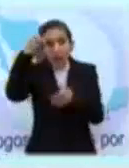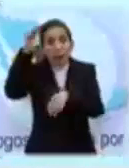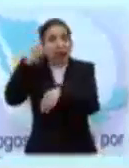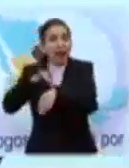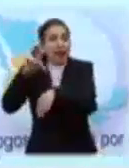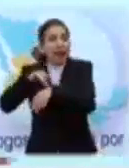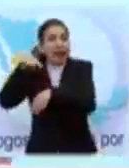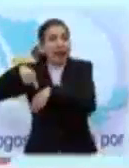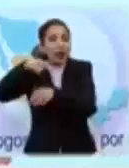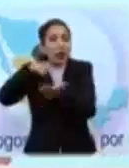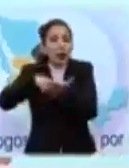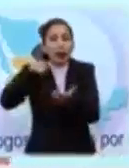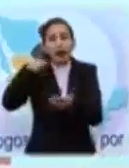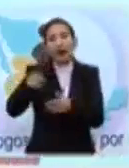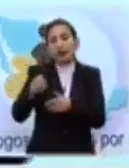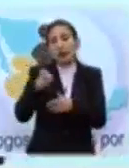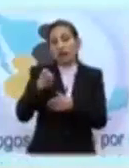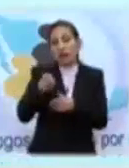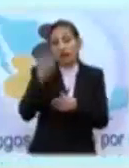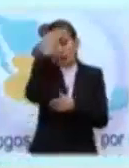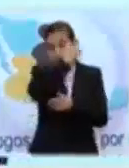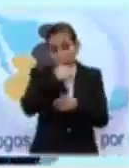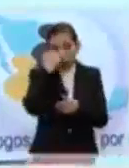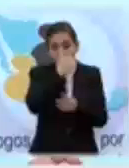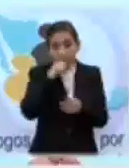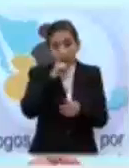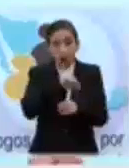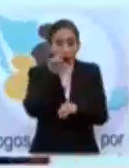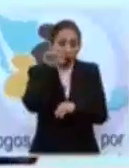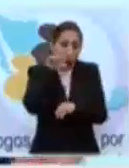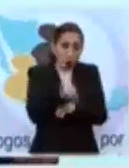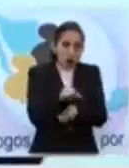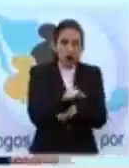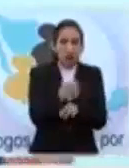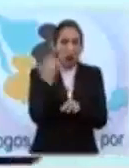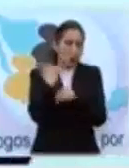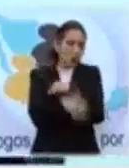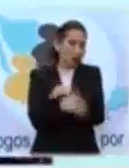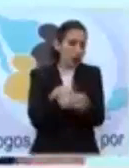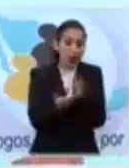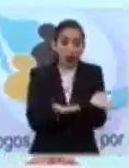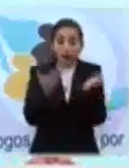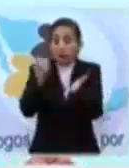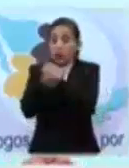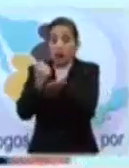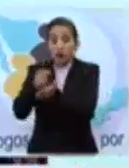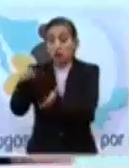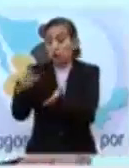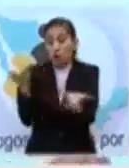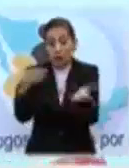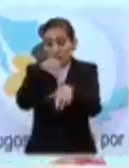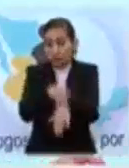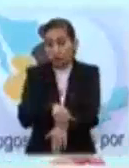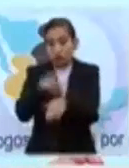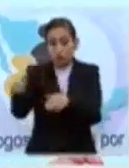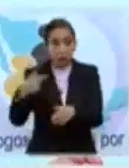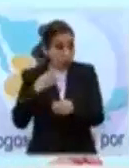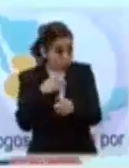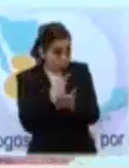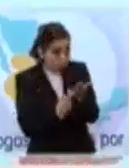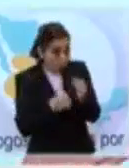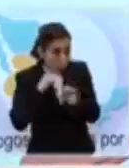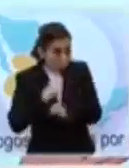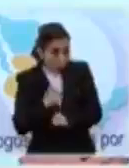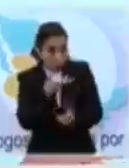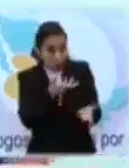simplemente tomar un resultado de evaluación a rajatabla para que se lo tengan que aplicar forzosamente los encargados de las políticas